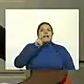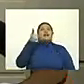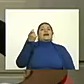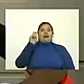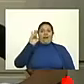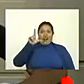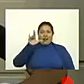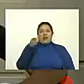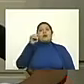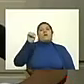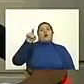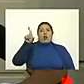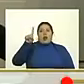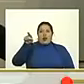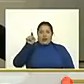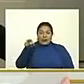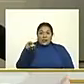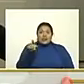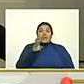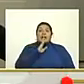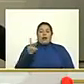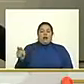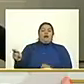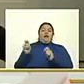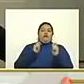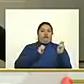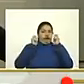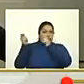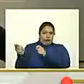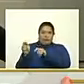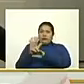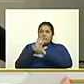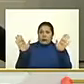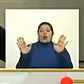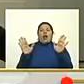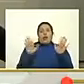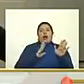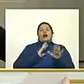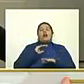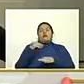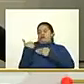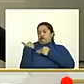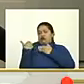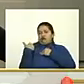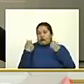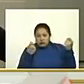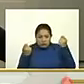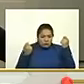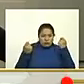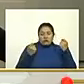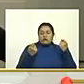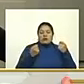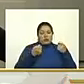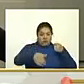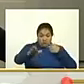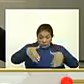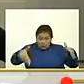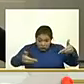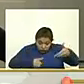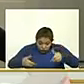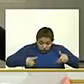Morales, que asume la conducción del comité evaluador, desecha las